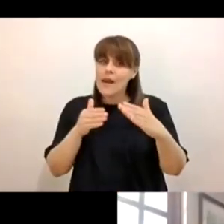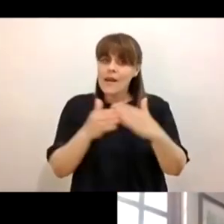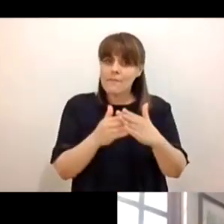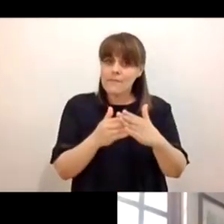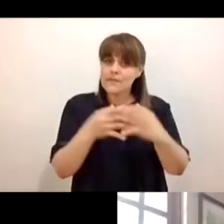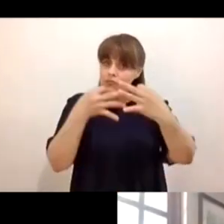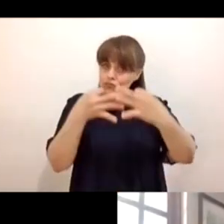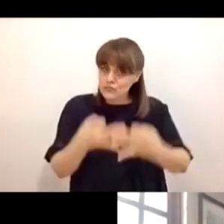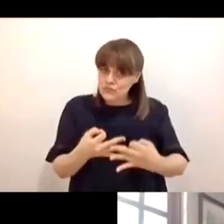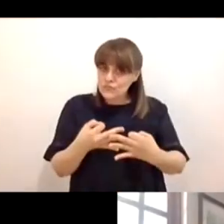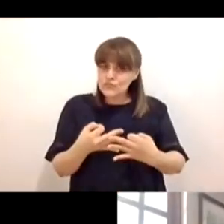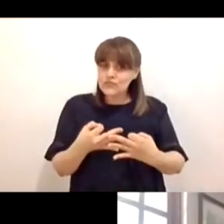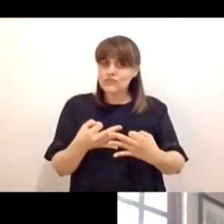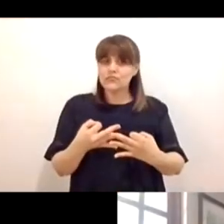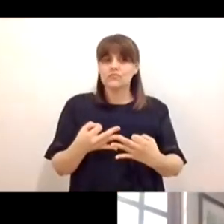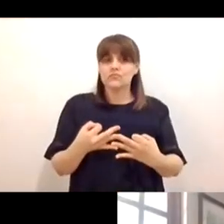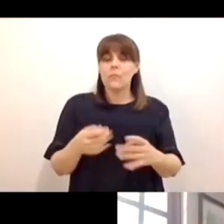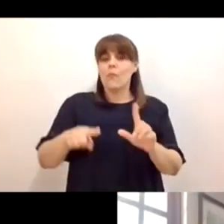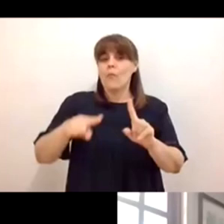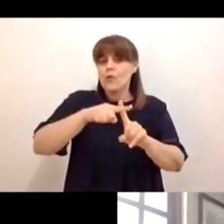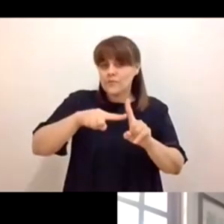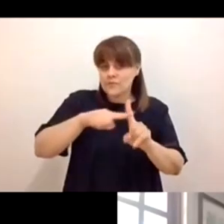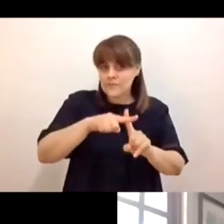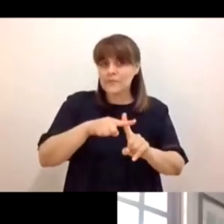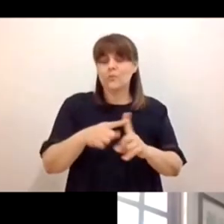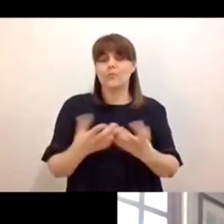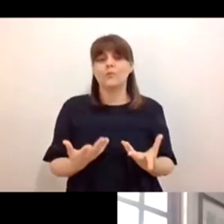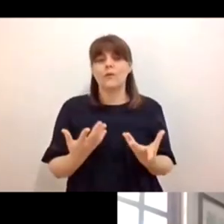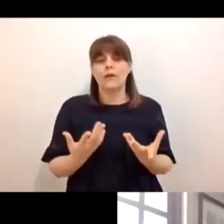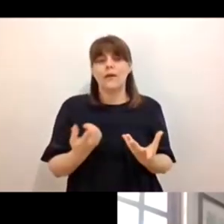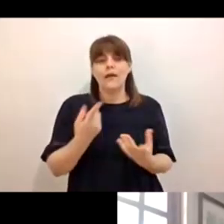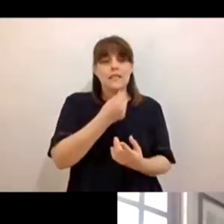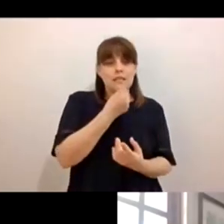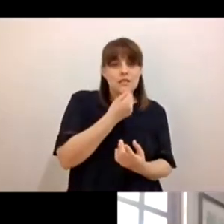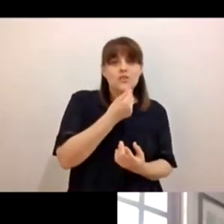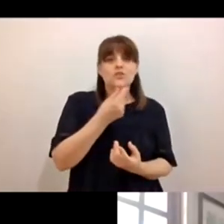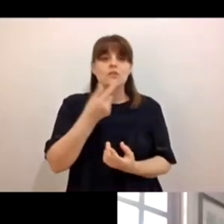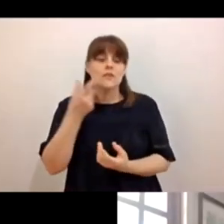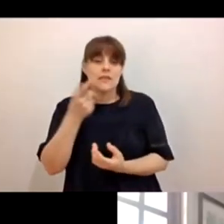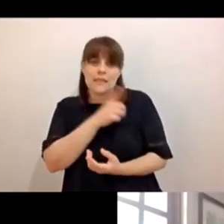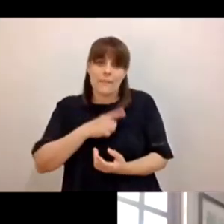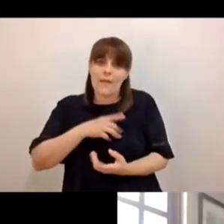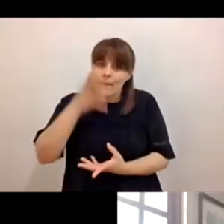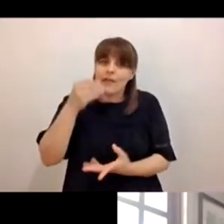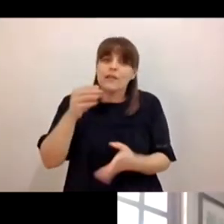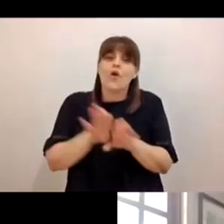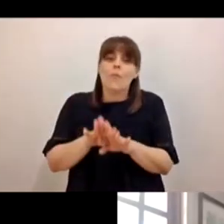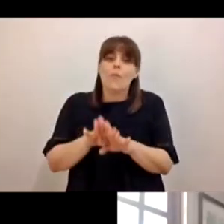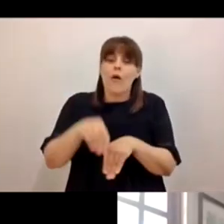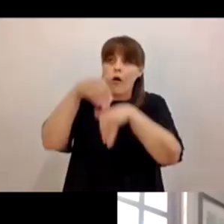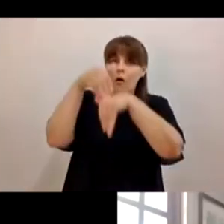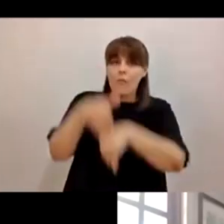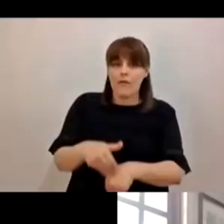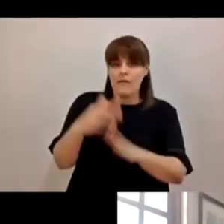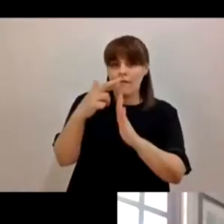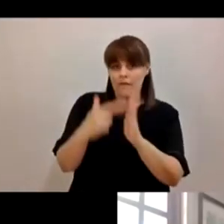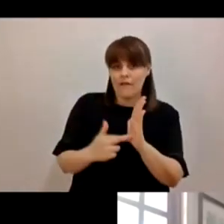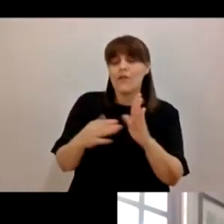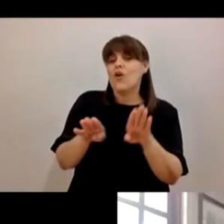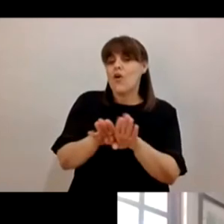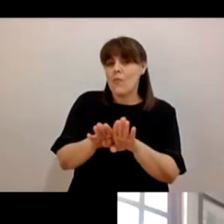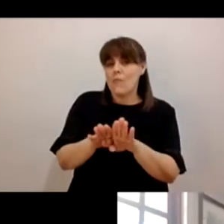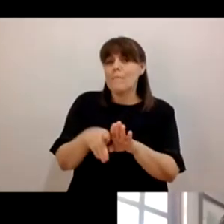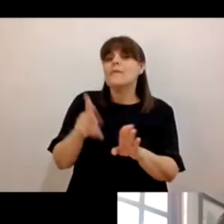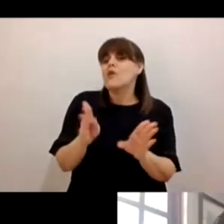tiene que haber límites a niñas y niños para que aprendan a ser buenas personas y a respetar las reglas y demás pero pueden ser con amor y con respeto creo